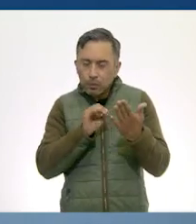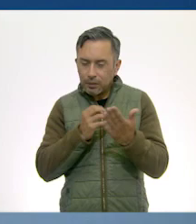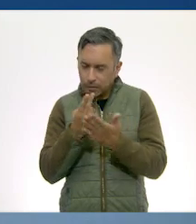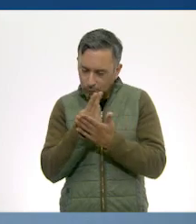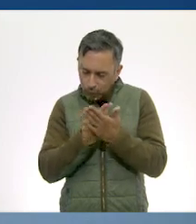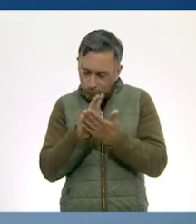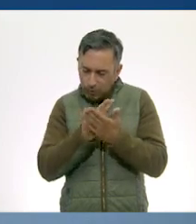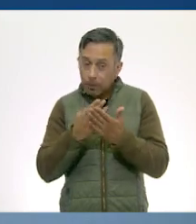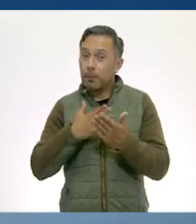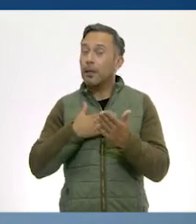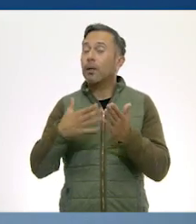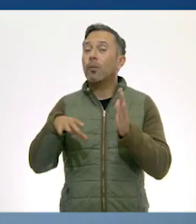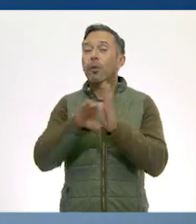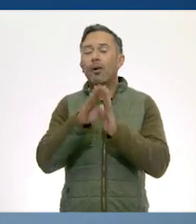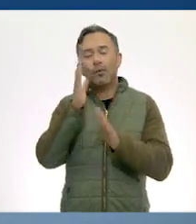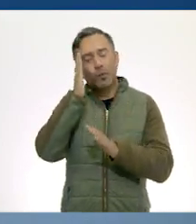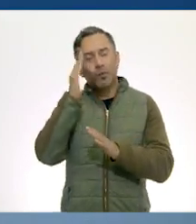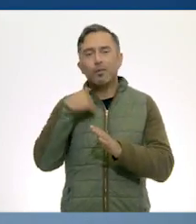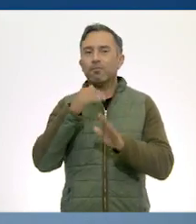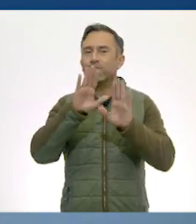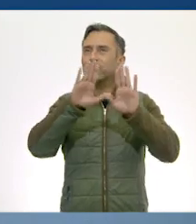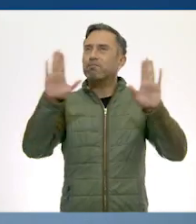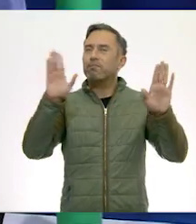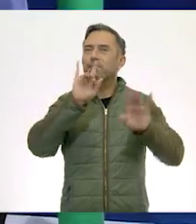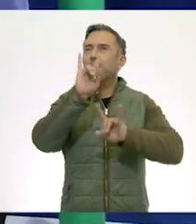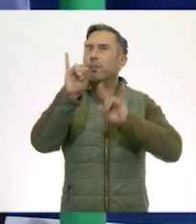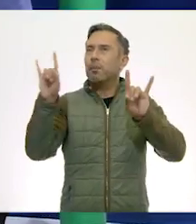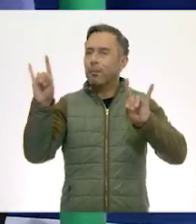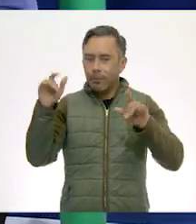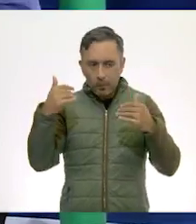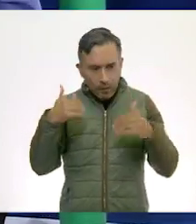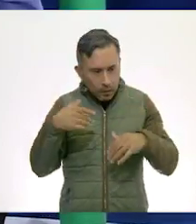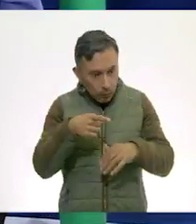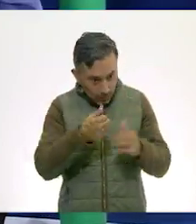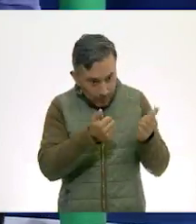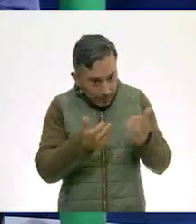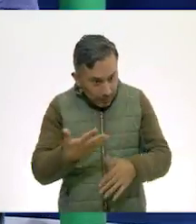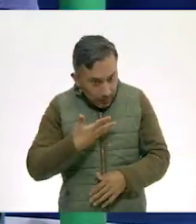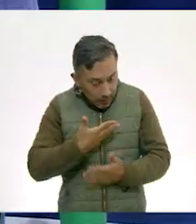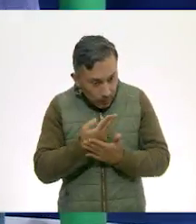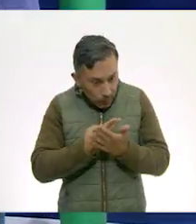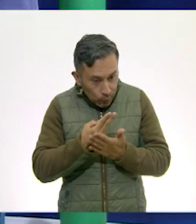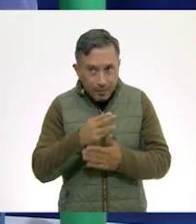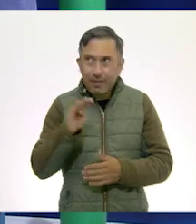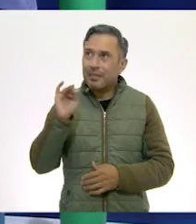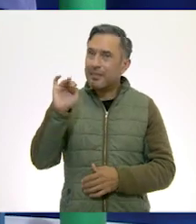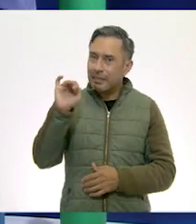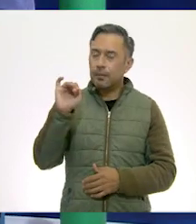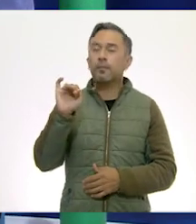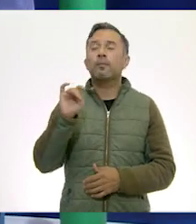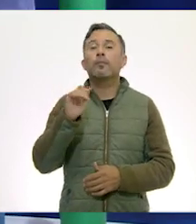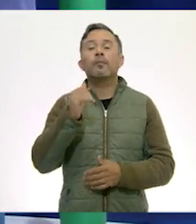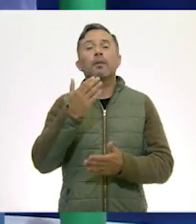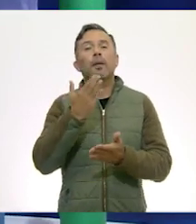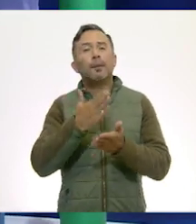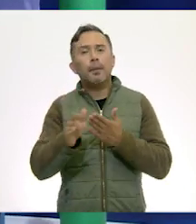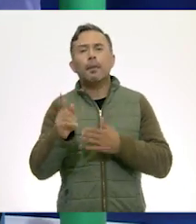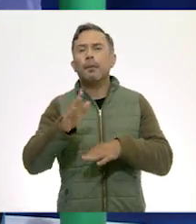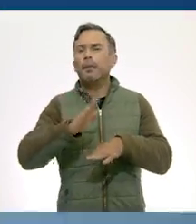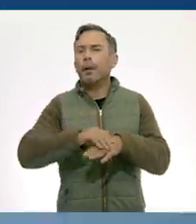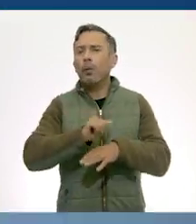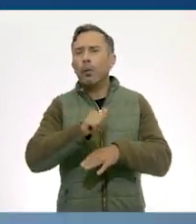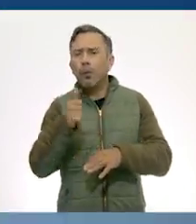mi cuarto. Ay, ¿y los trajiste? Sí, y también descubrí otras bellas